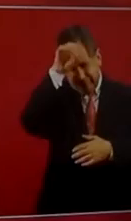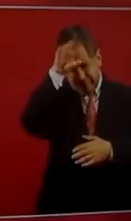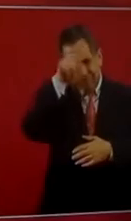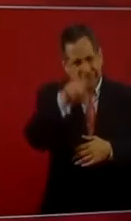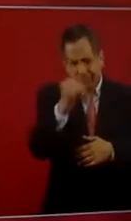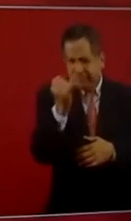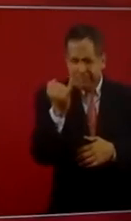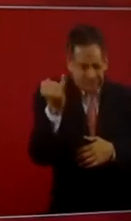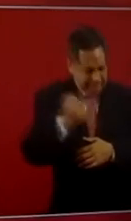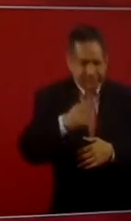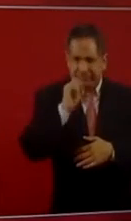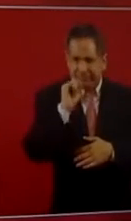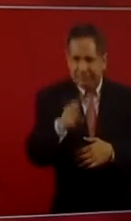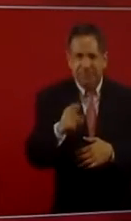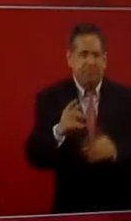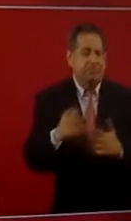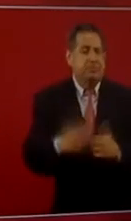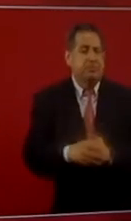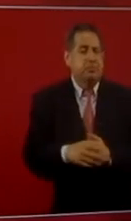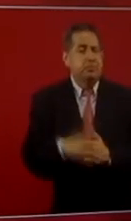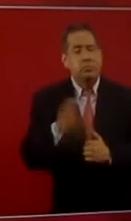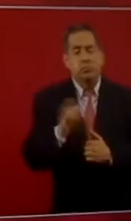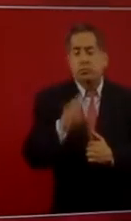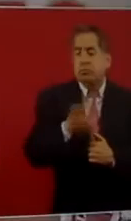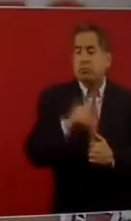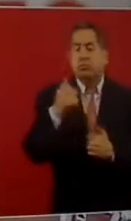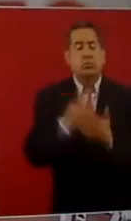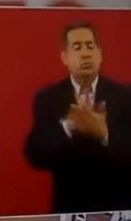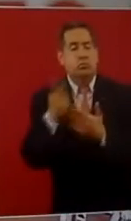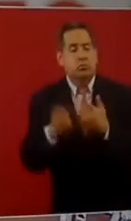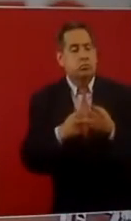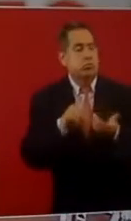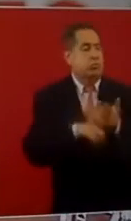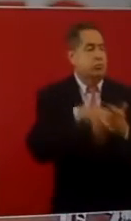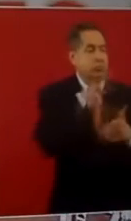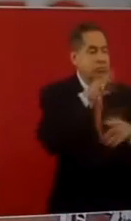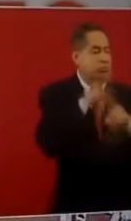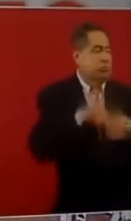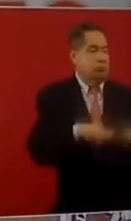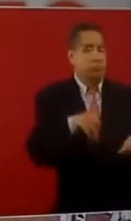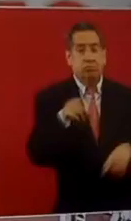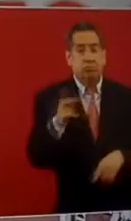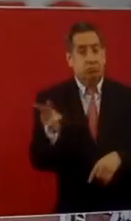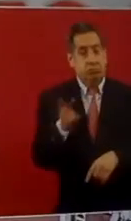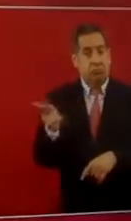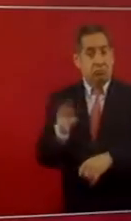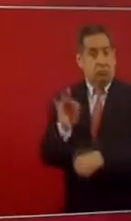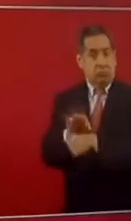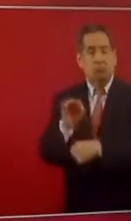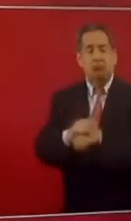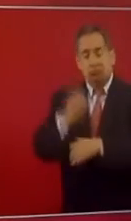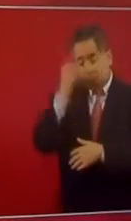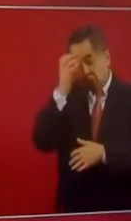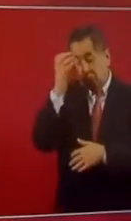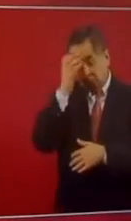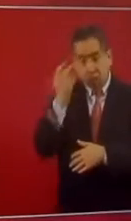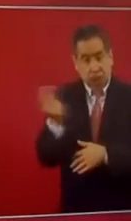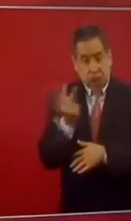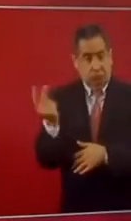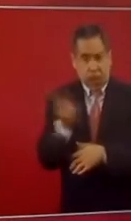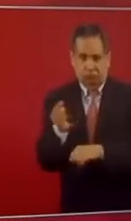11,400 pesos que recibirán los familiares de las personas que murieron de COVID. Pues esto